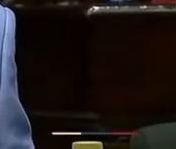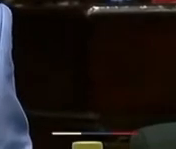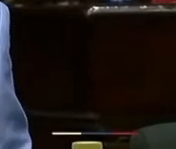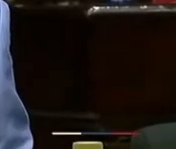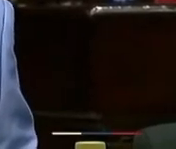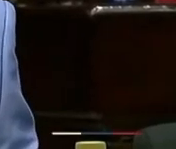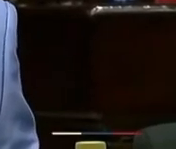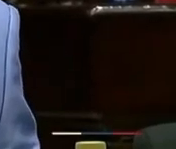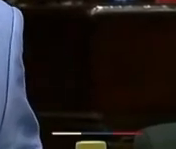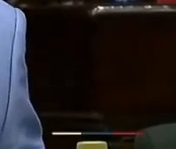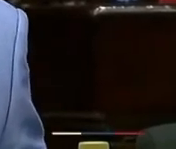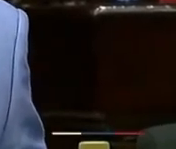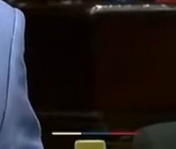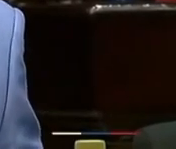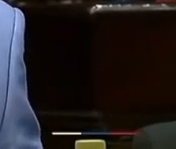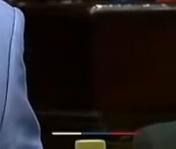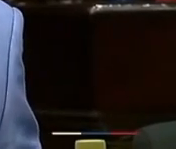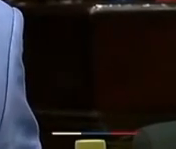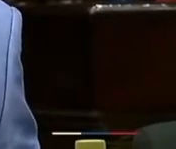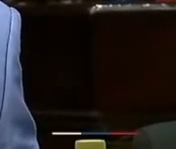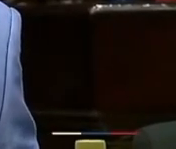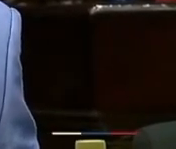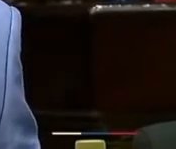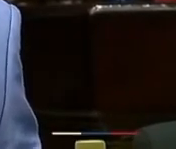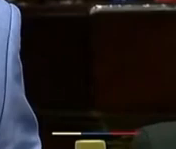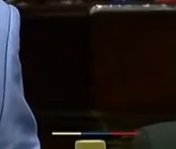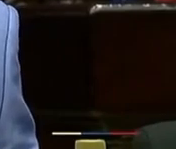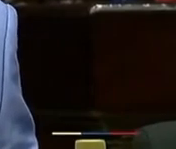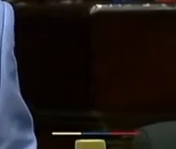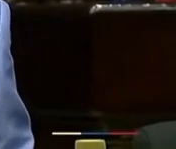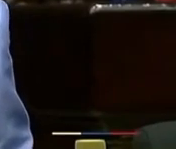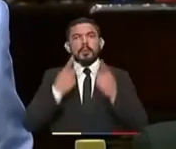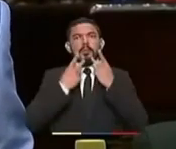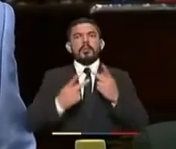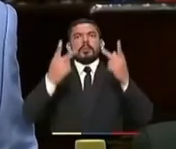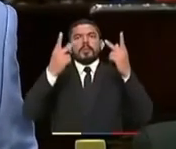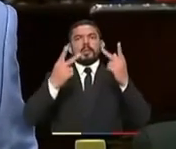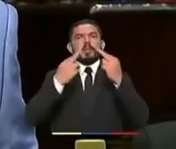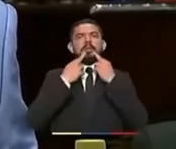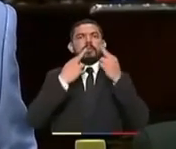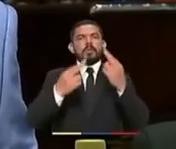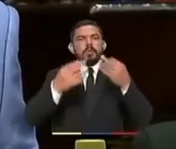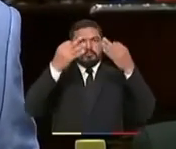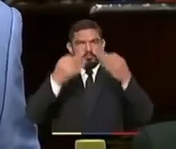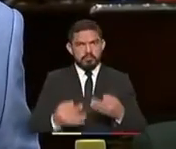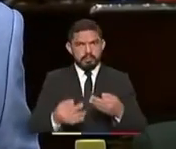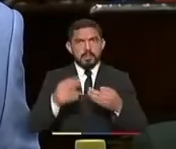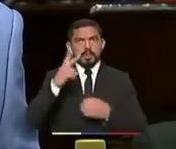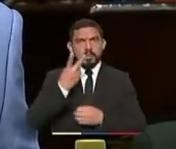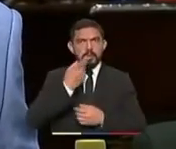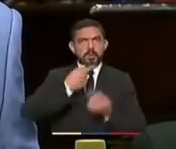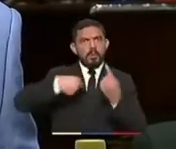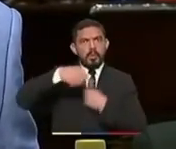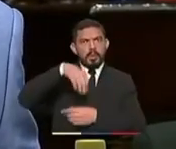430 del 6 de noviembre de 2023 se publicaron los resultados definitivos de la segunda vuelta